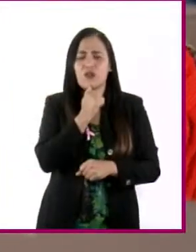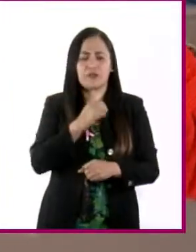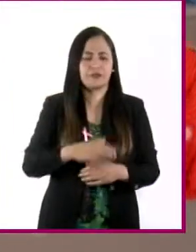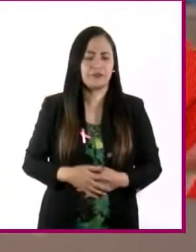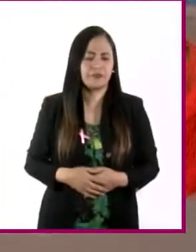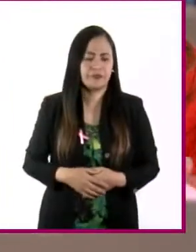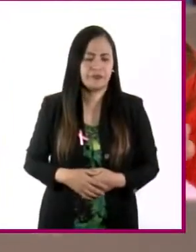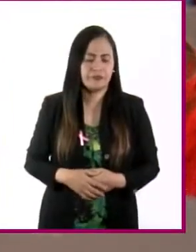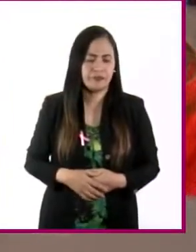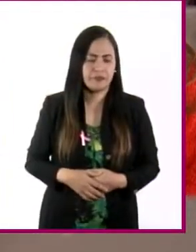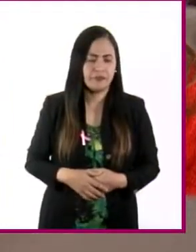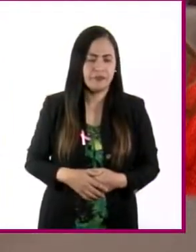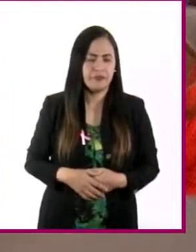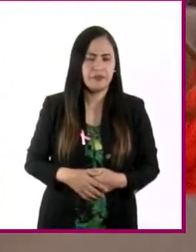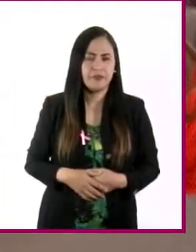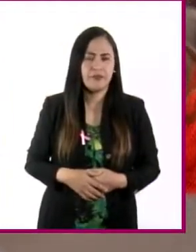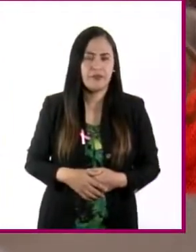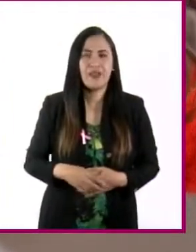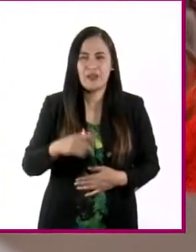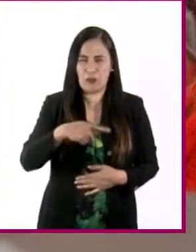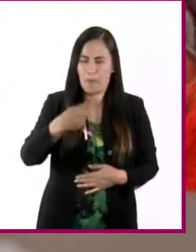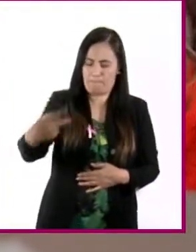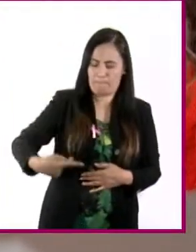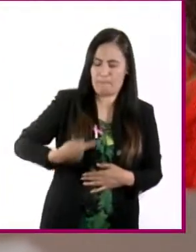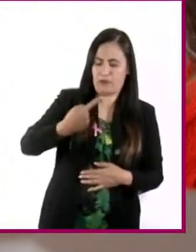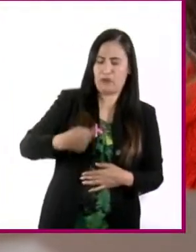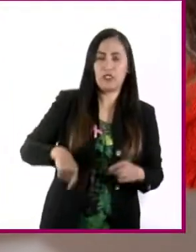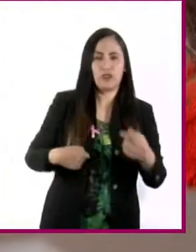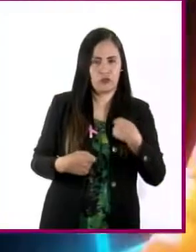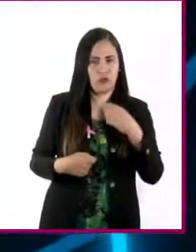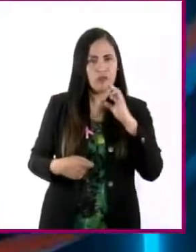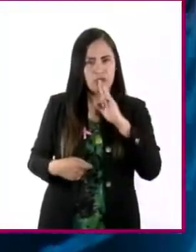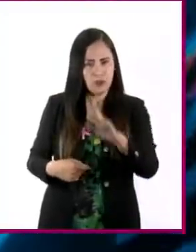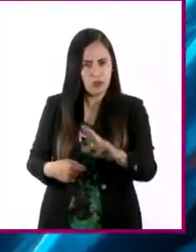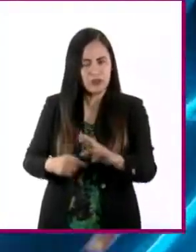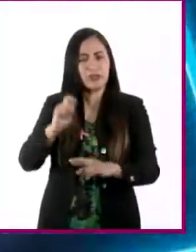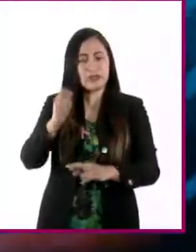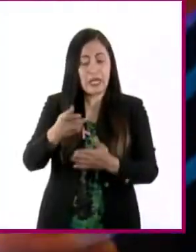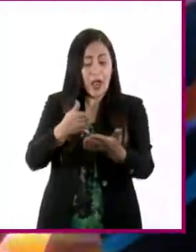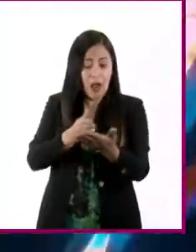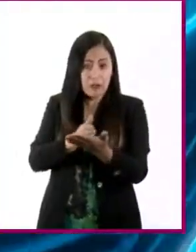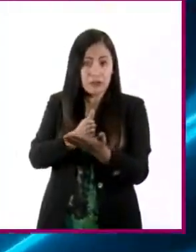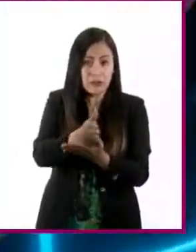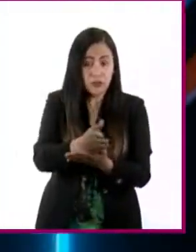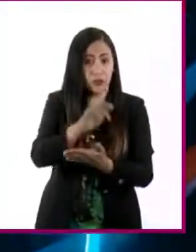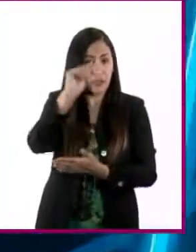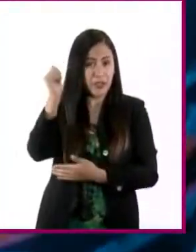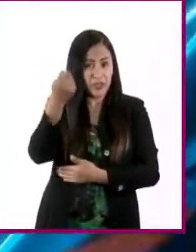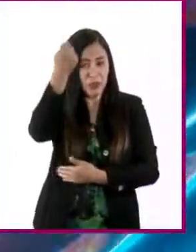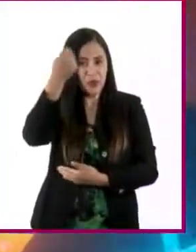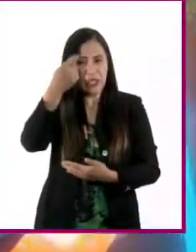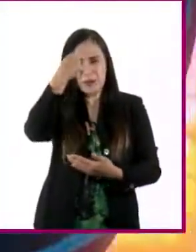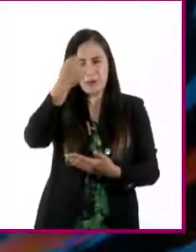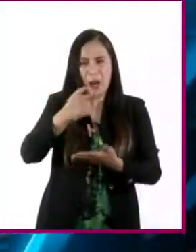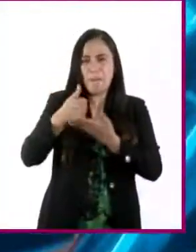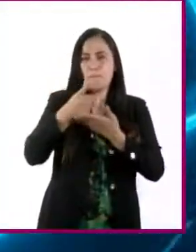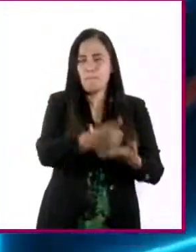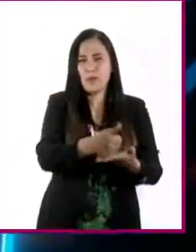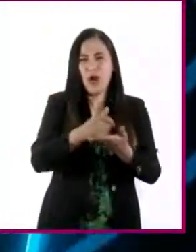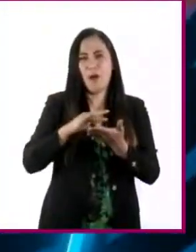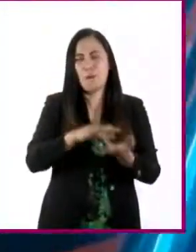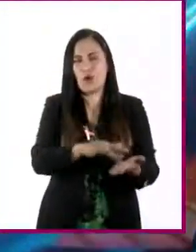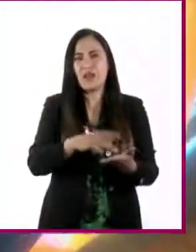en México, cuando Benito Juárez declaró la ley de la institución pública. Esta establecía como una obligación el brindar atención